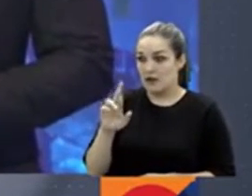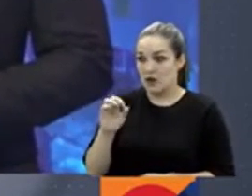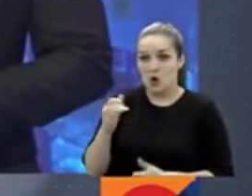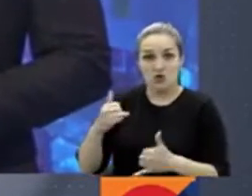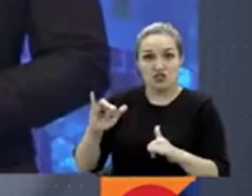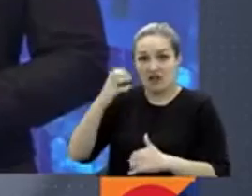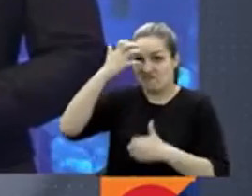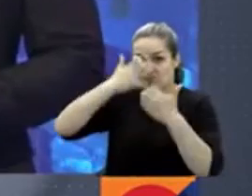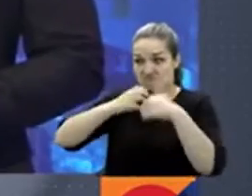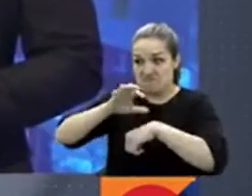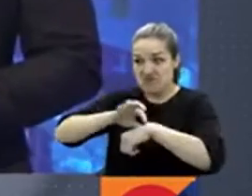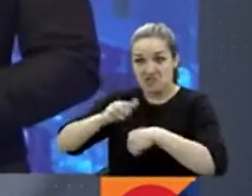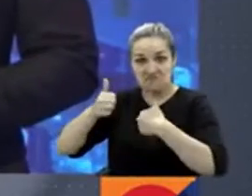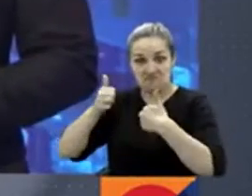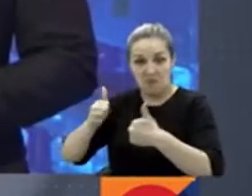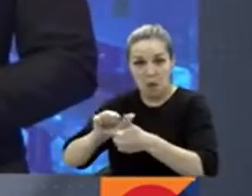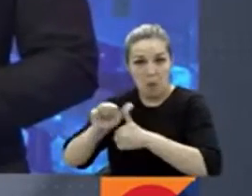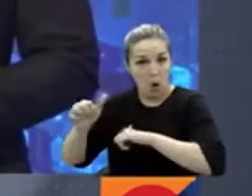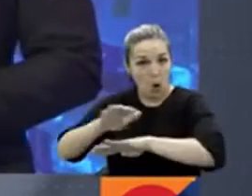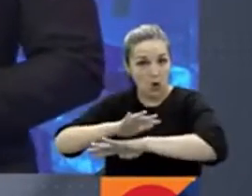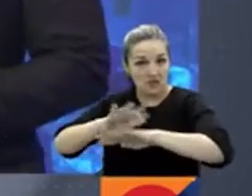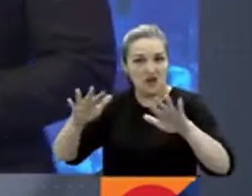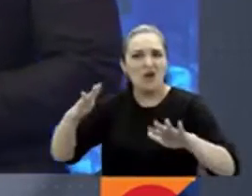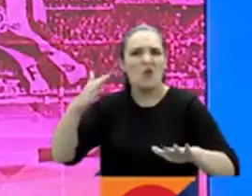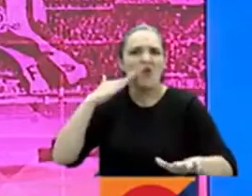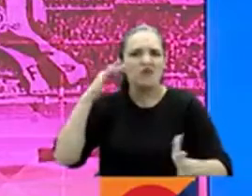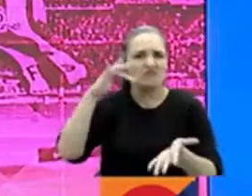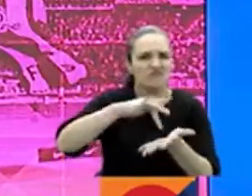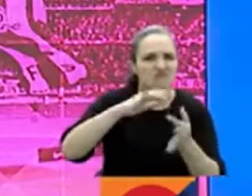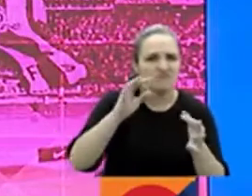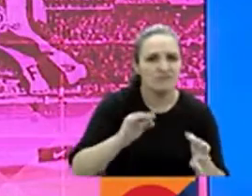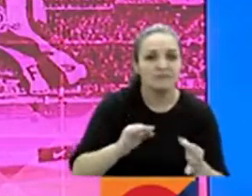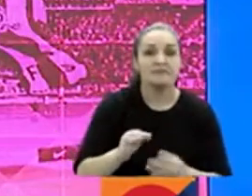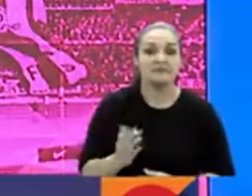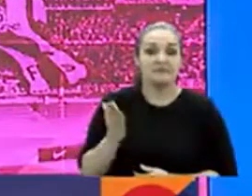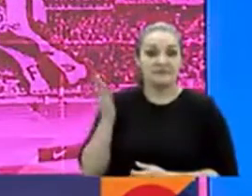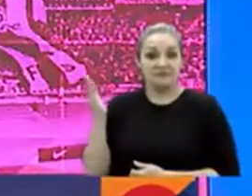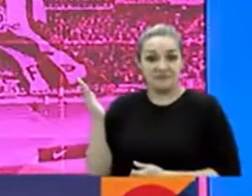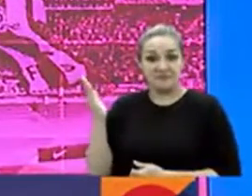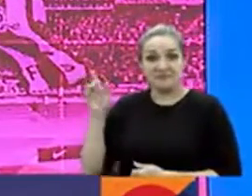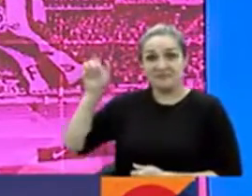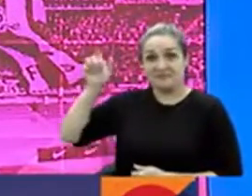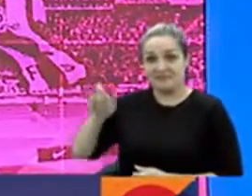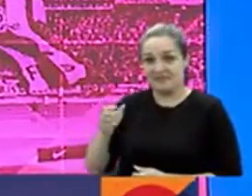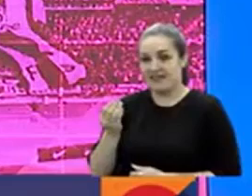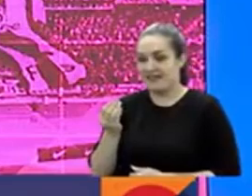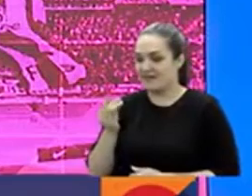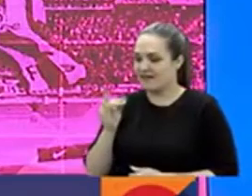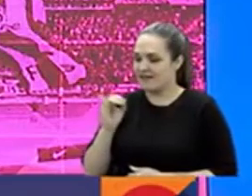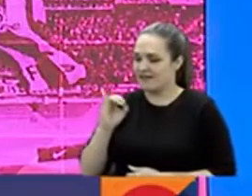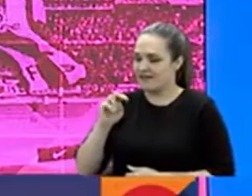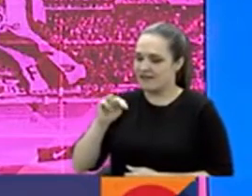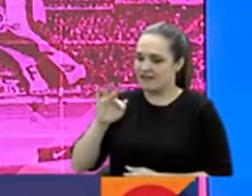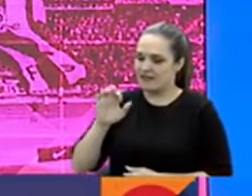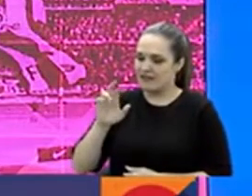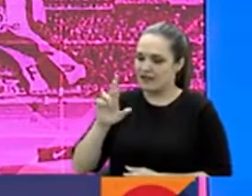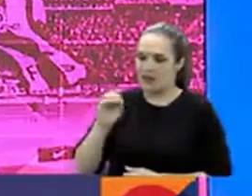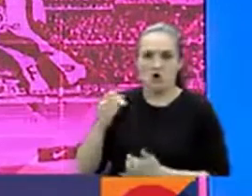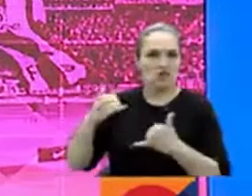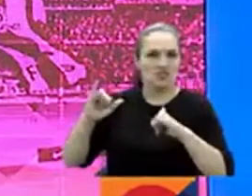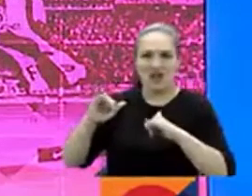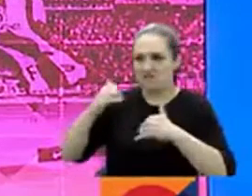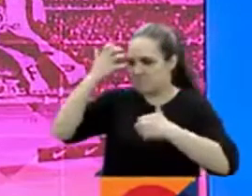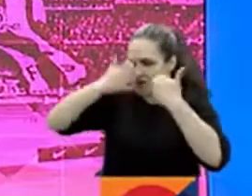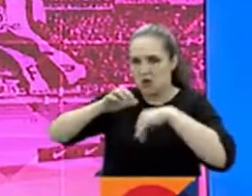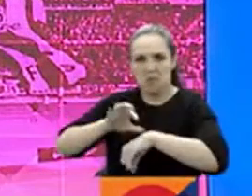presentan? Damaris, muy buenas noches. El volante Juan Fernando Quintero efectivamente pasó los exámenes médicos y será presentado este domingo